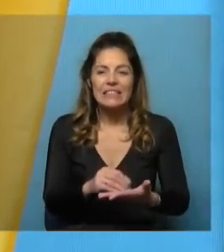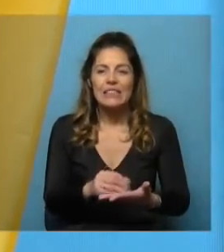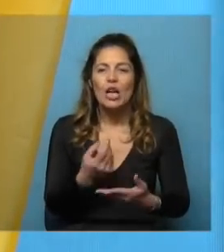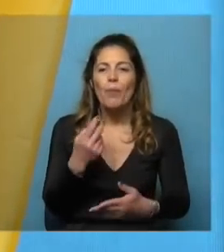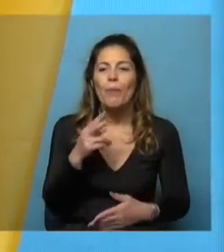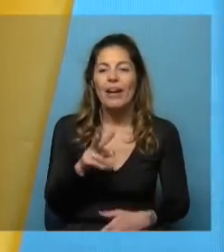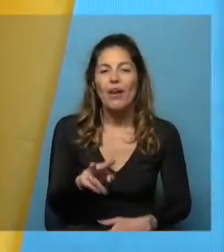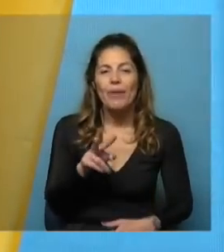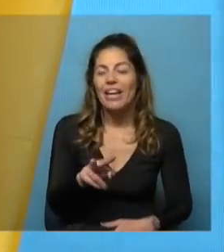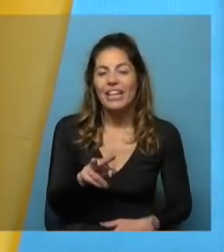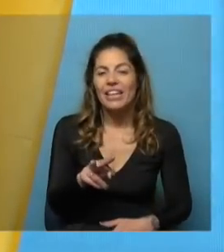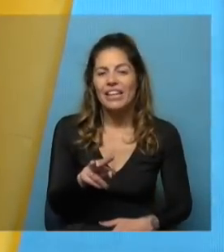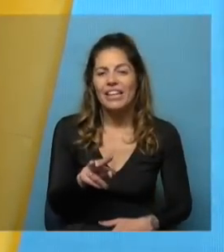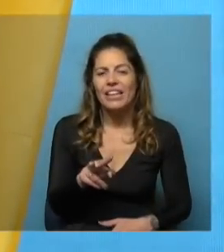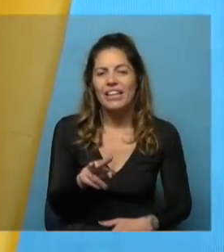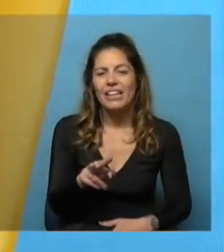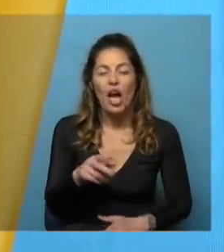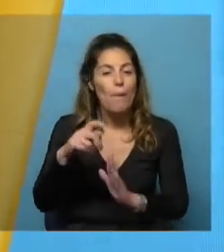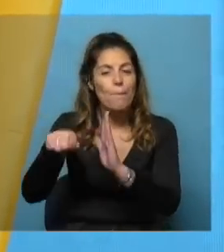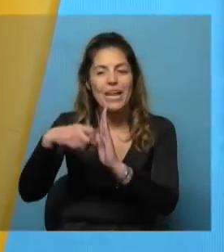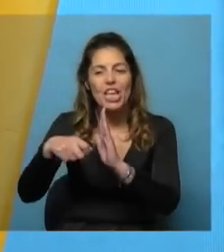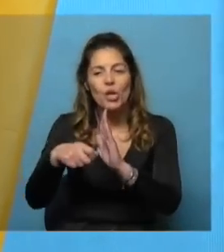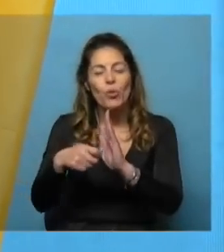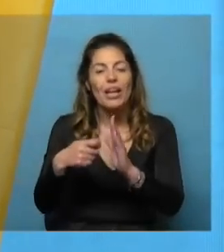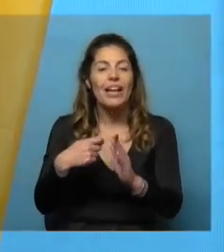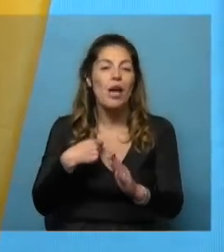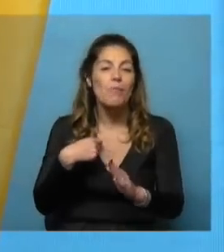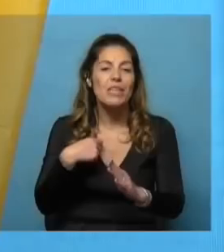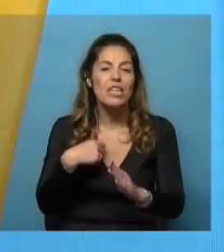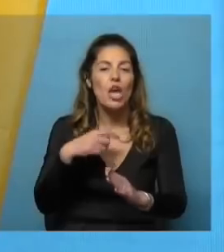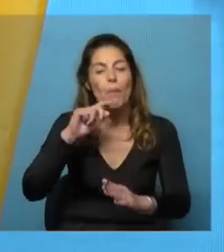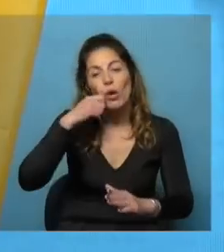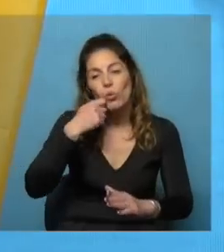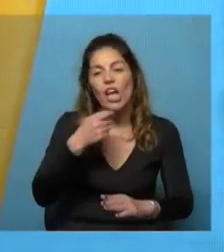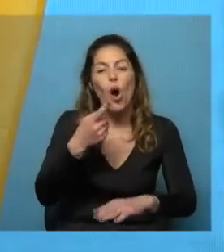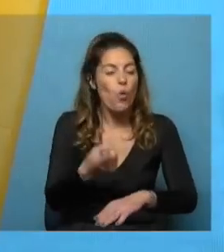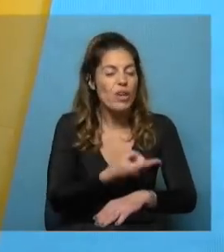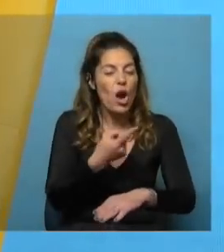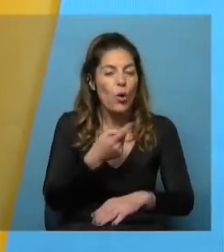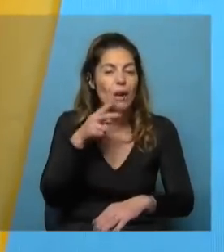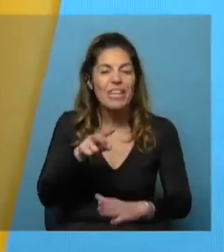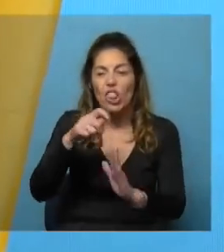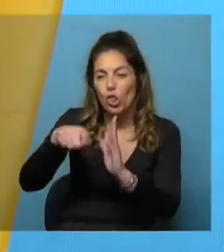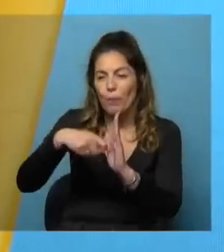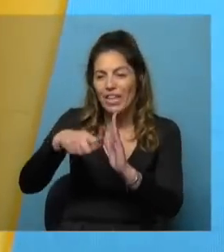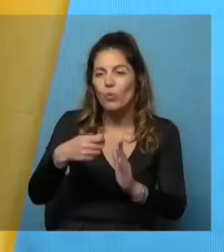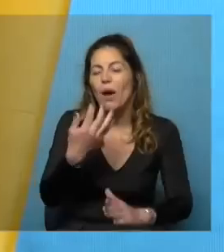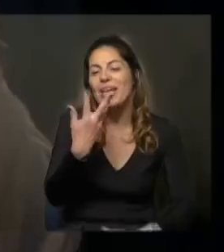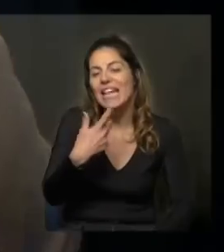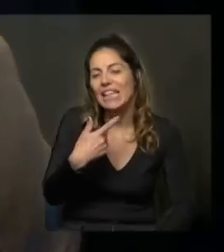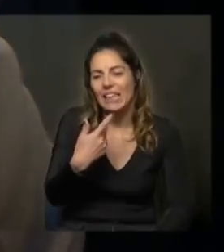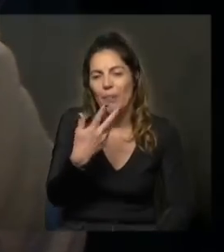verlo para ver de las películas que yo miro ver una hora de película Una hora me encanta